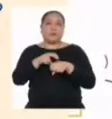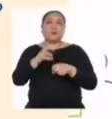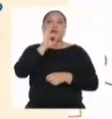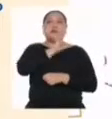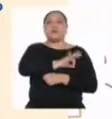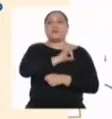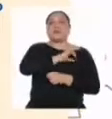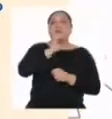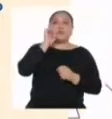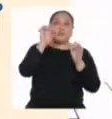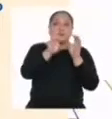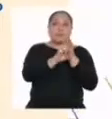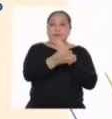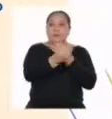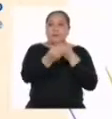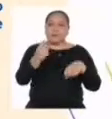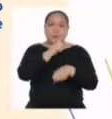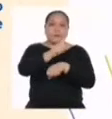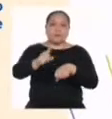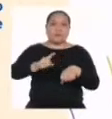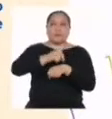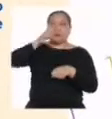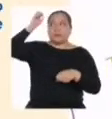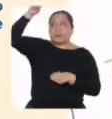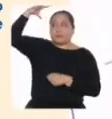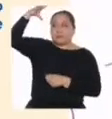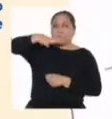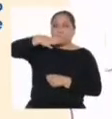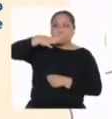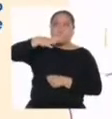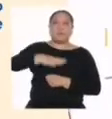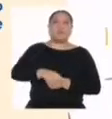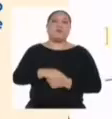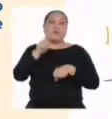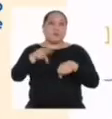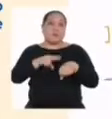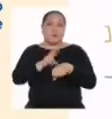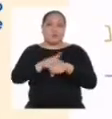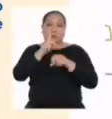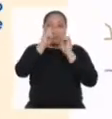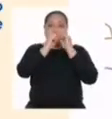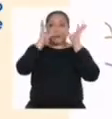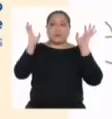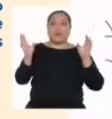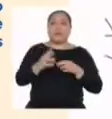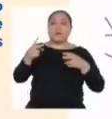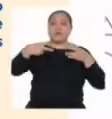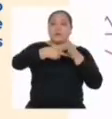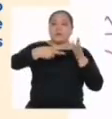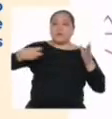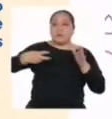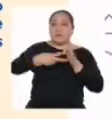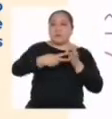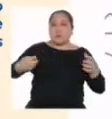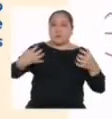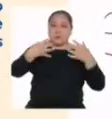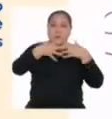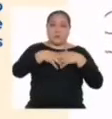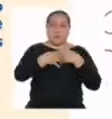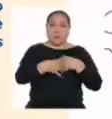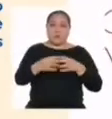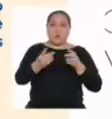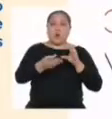el aprovechar la mayor cantidad de horas de luz natural al día, desconectar los aparatos eléctricos